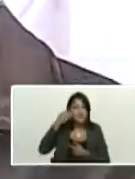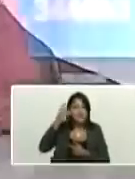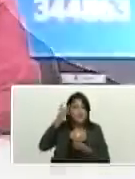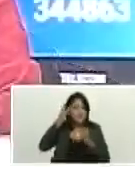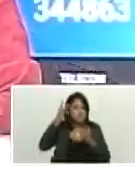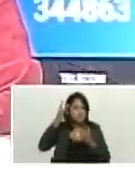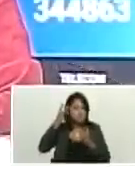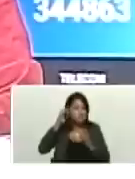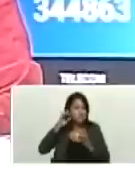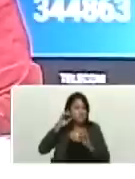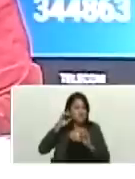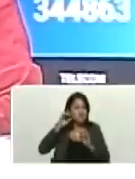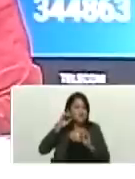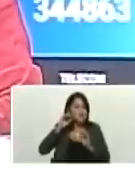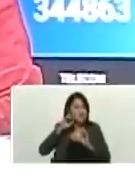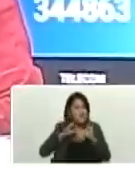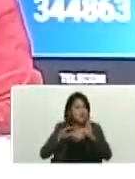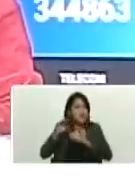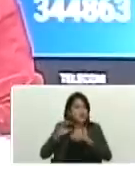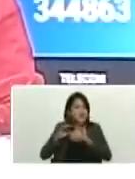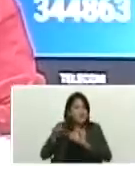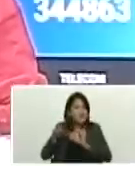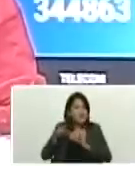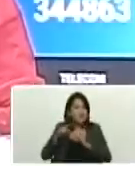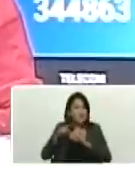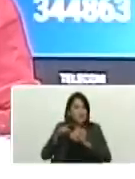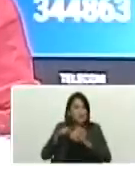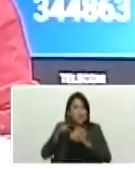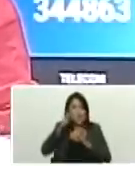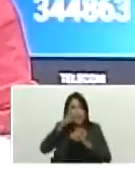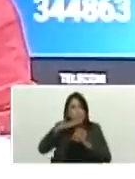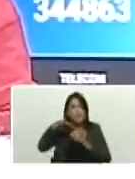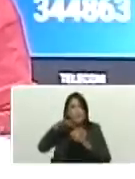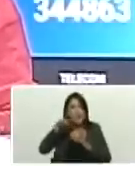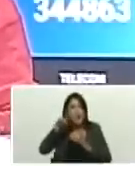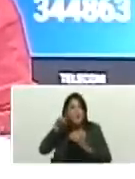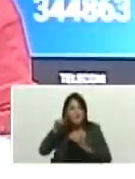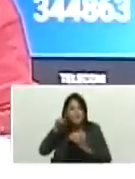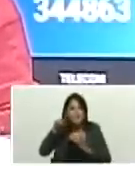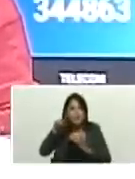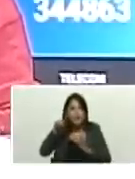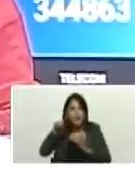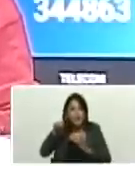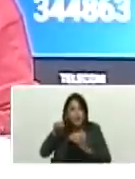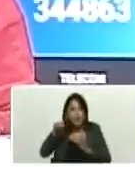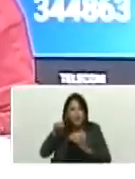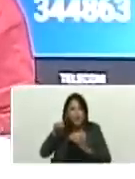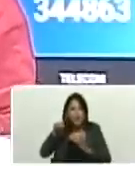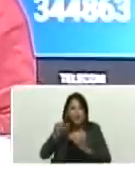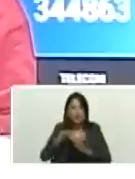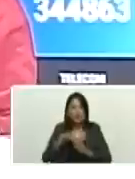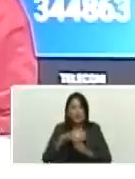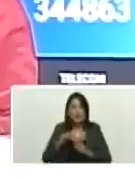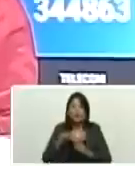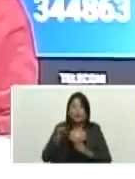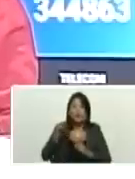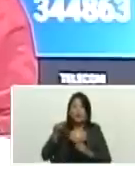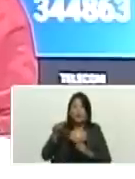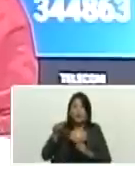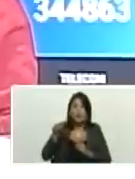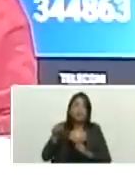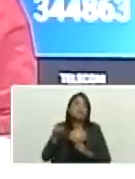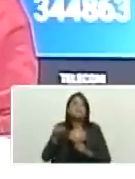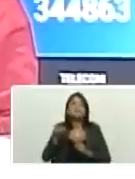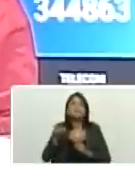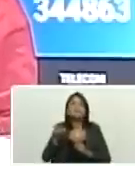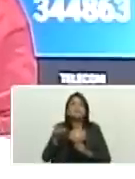a nuestro pueblo, que es el verdadero intelectual orgánico de la revolución, el pueblo de a pie. El pueblo es vanguardia y